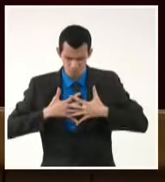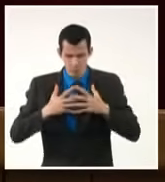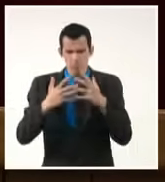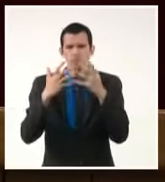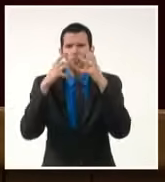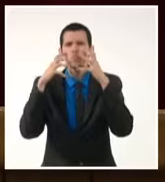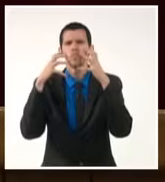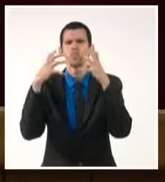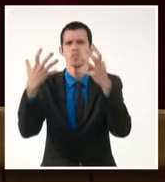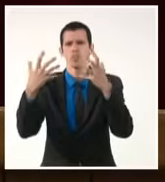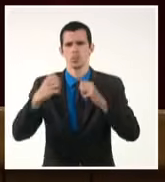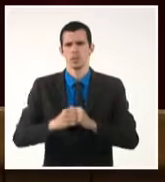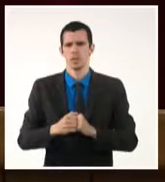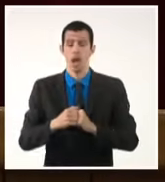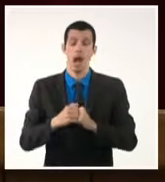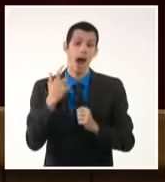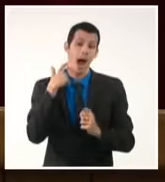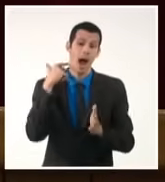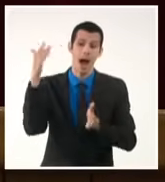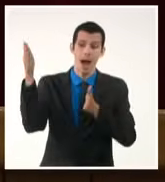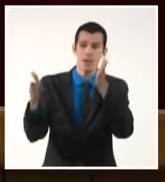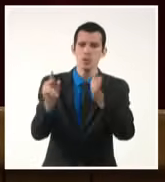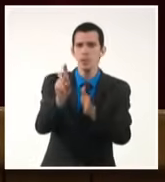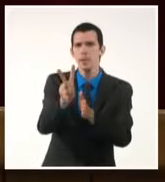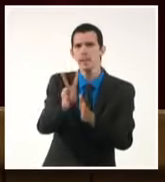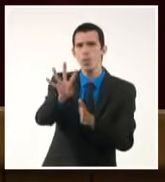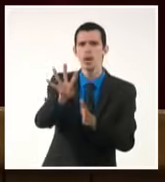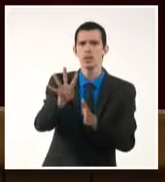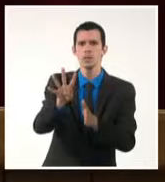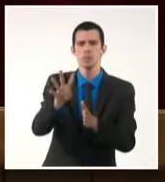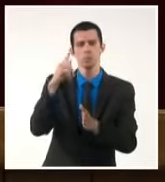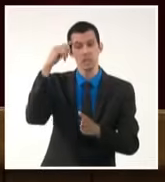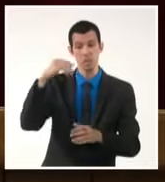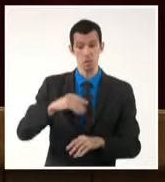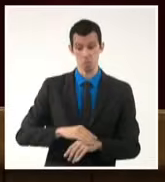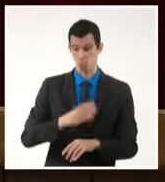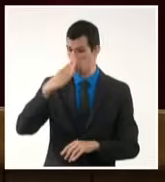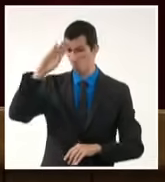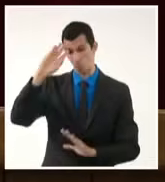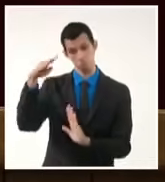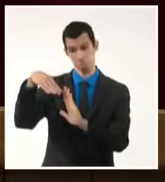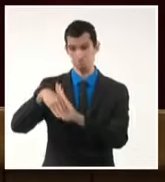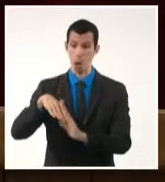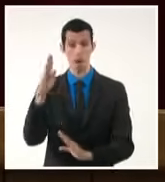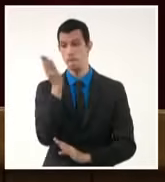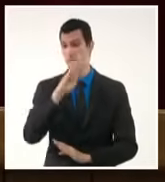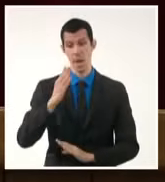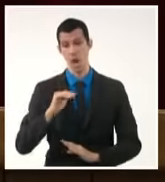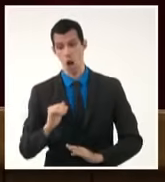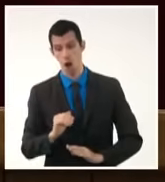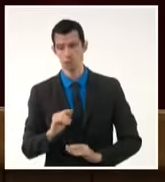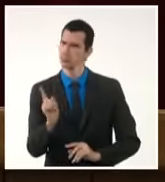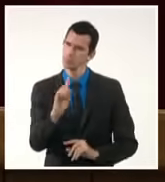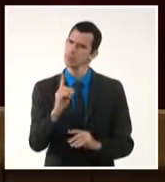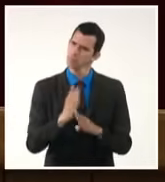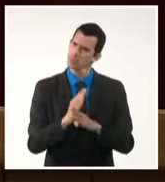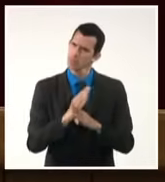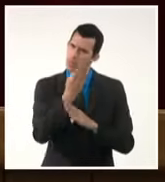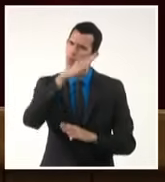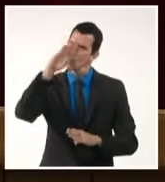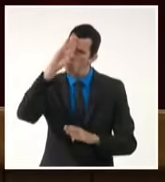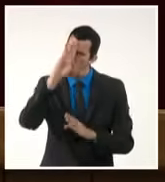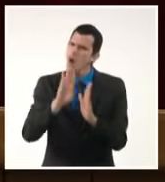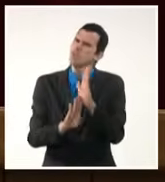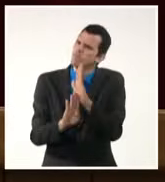abriendo puertas a la esperanza y a la prosperidad que nos debemos. He escuchado y leído en redes